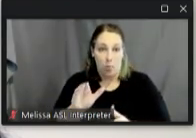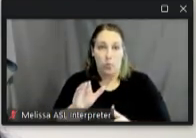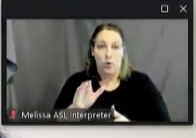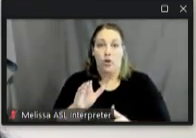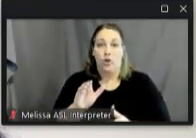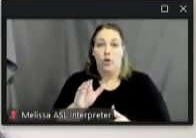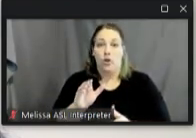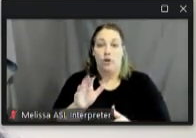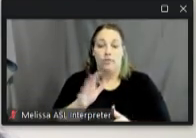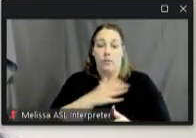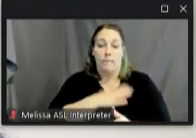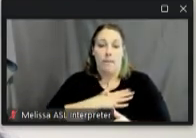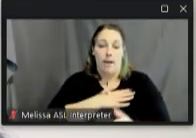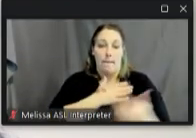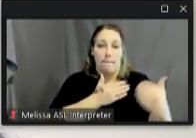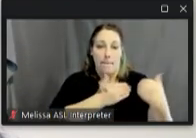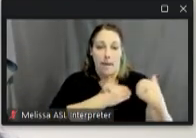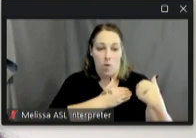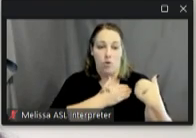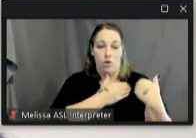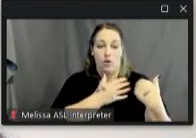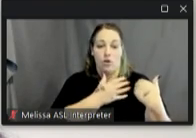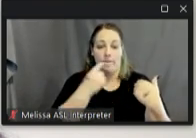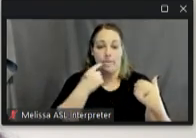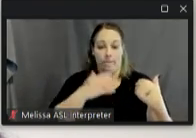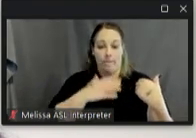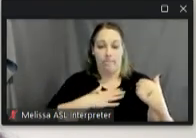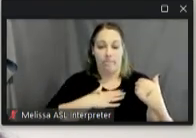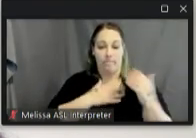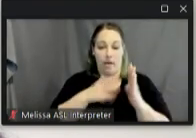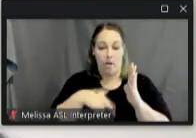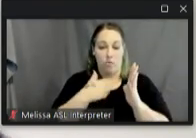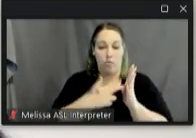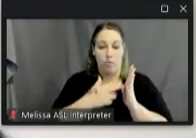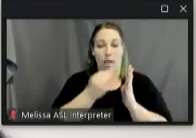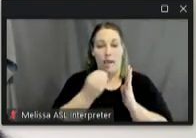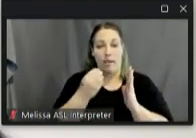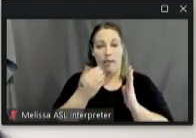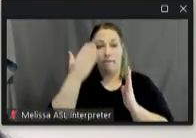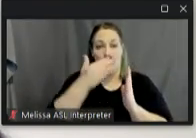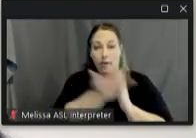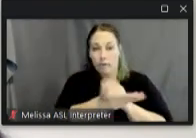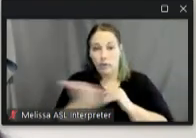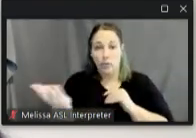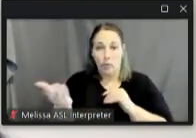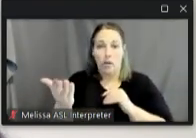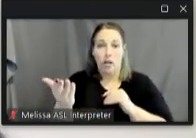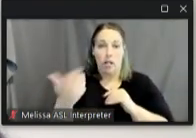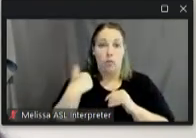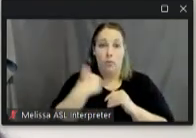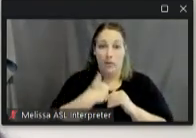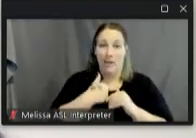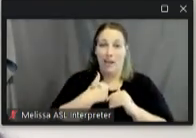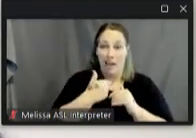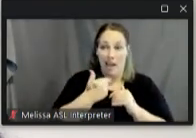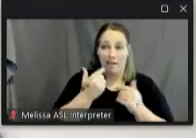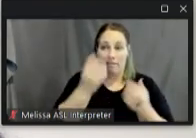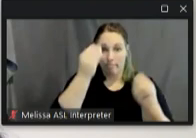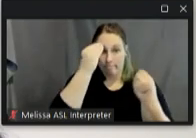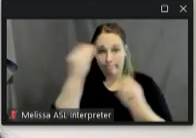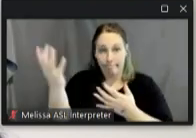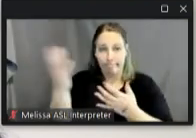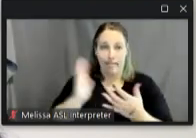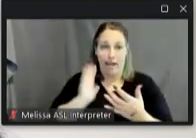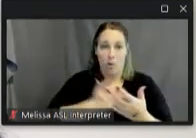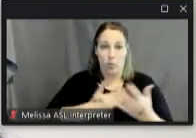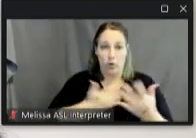hemos planteado nuestra enorme preocupación debido a las campañas de odio, de estigmatización y de